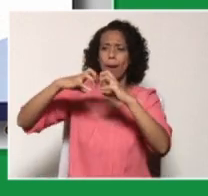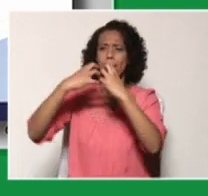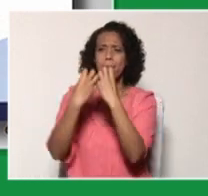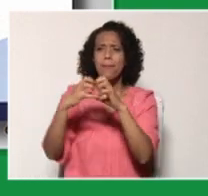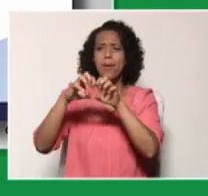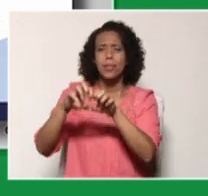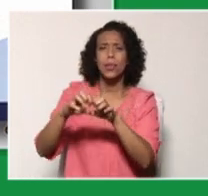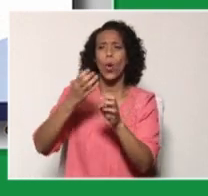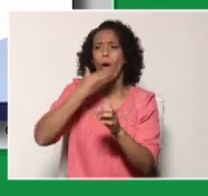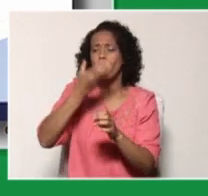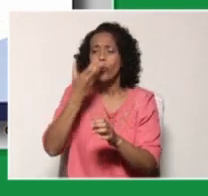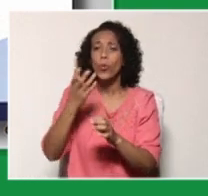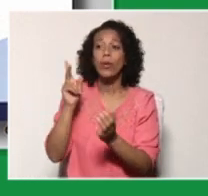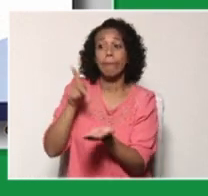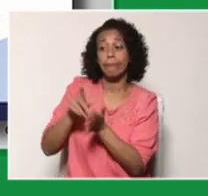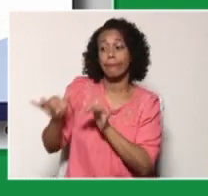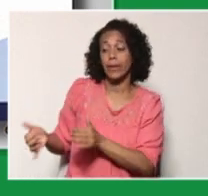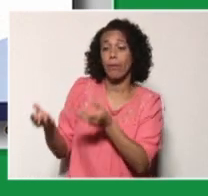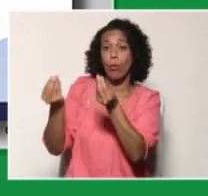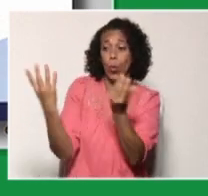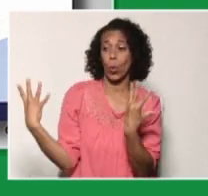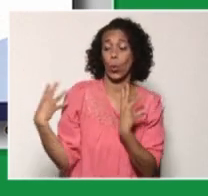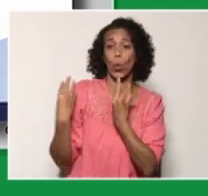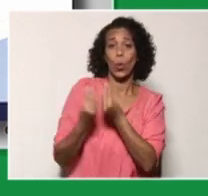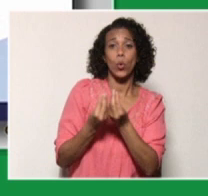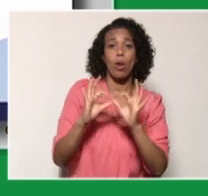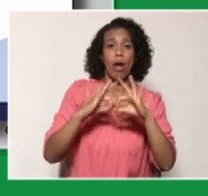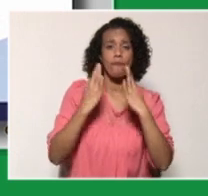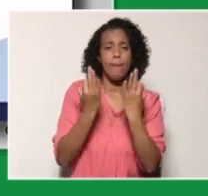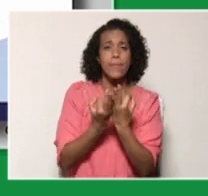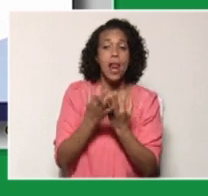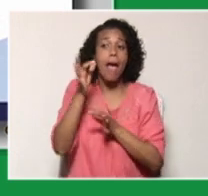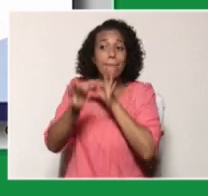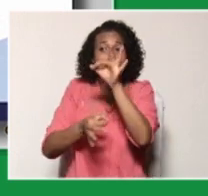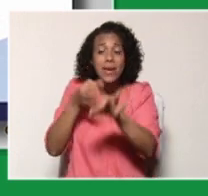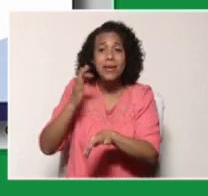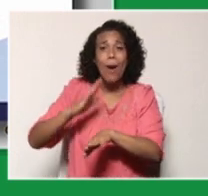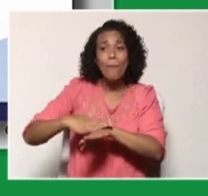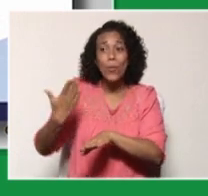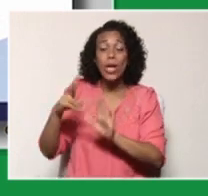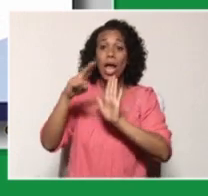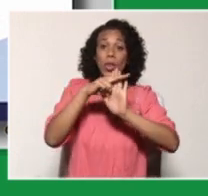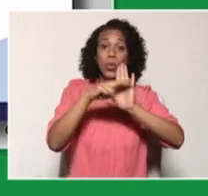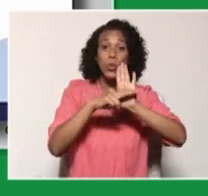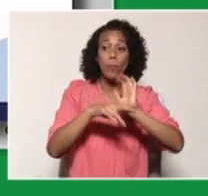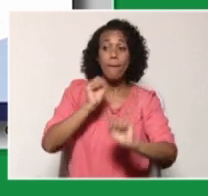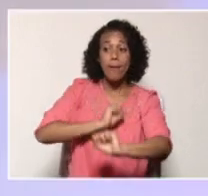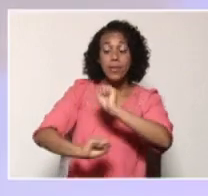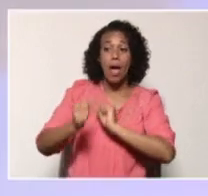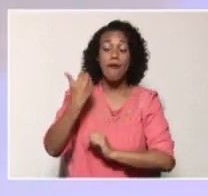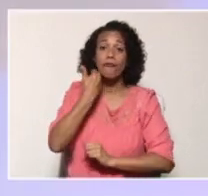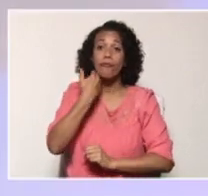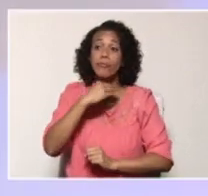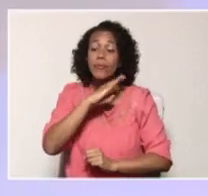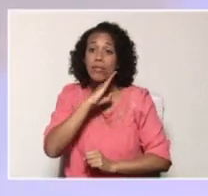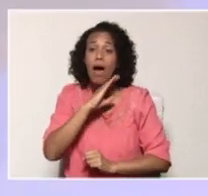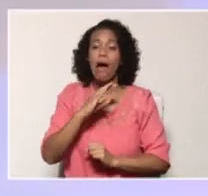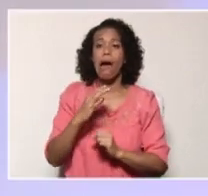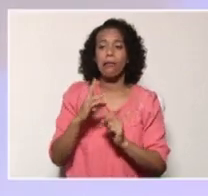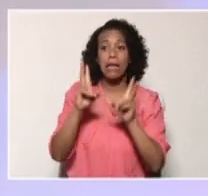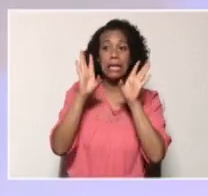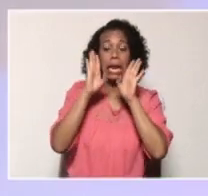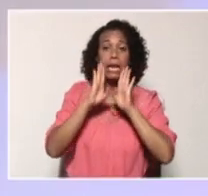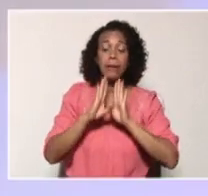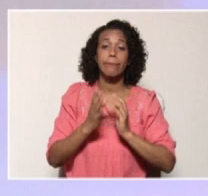mismo entonces pueda participar en el lavado y la higiene. También explícale cuáles son las normas de prevención, lavar las manos y la